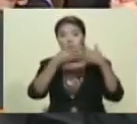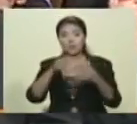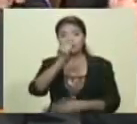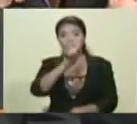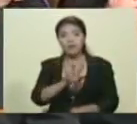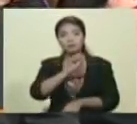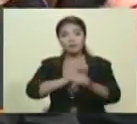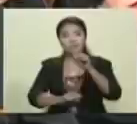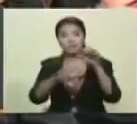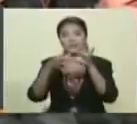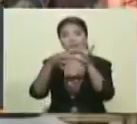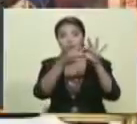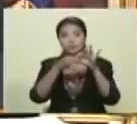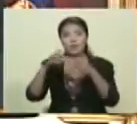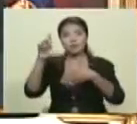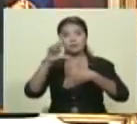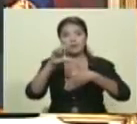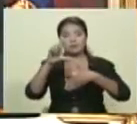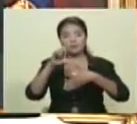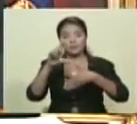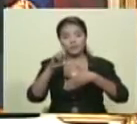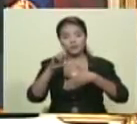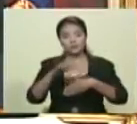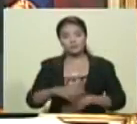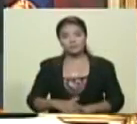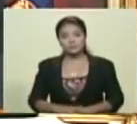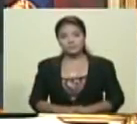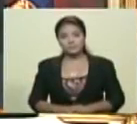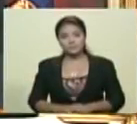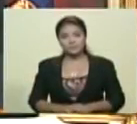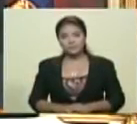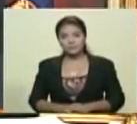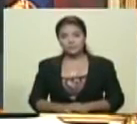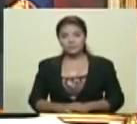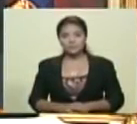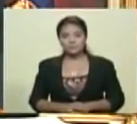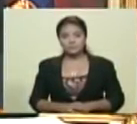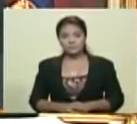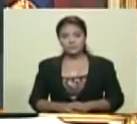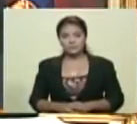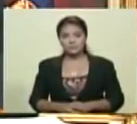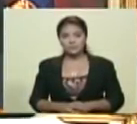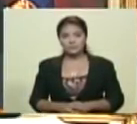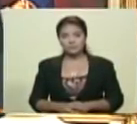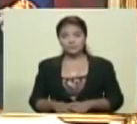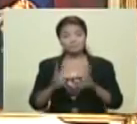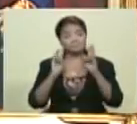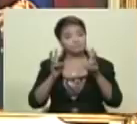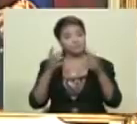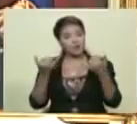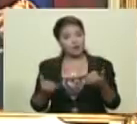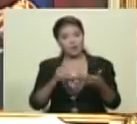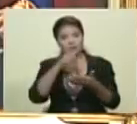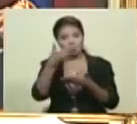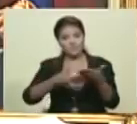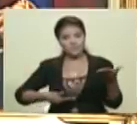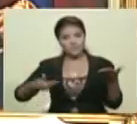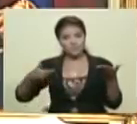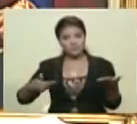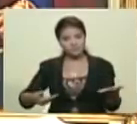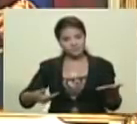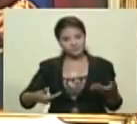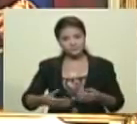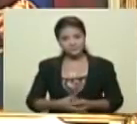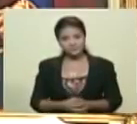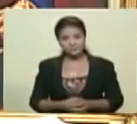de la soberanía latinoamericana y caribeña. Es el título de este documento de